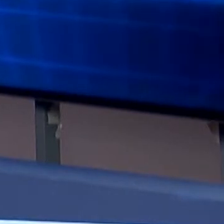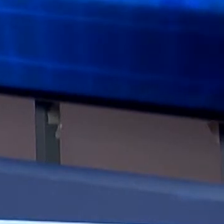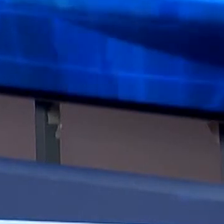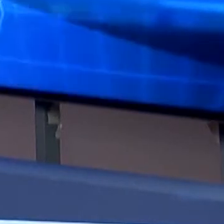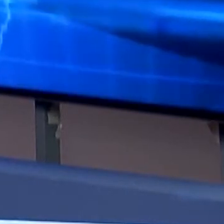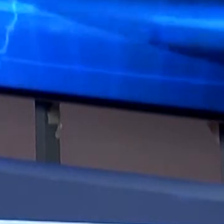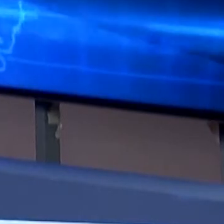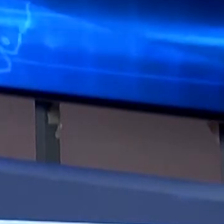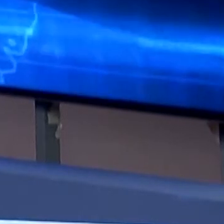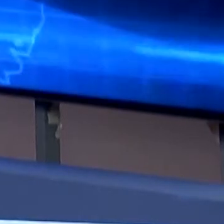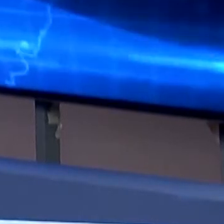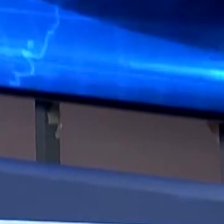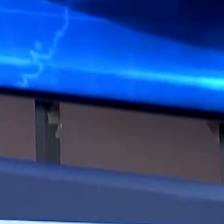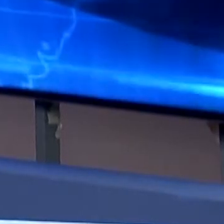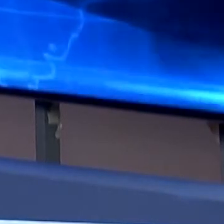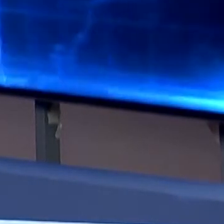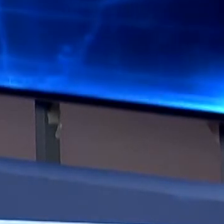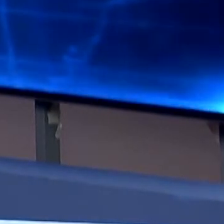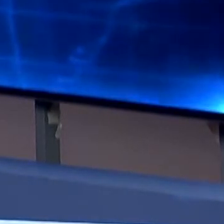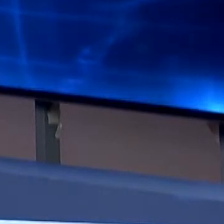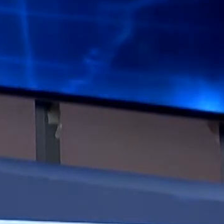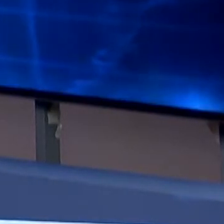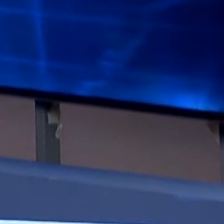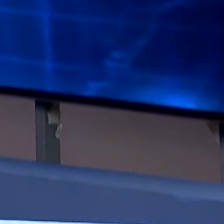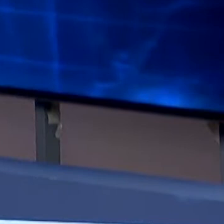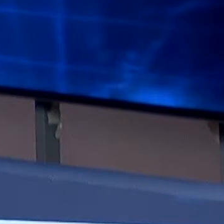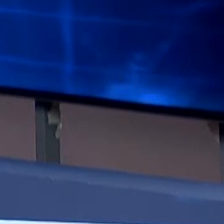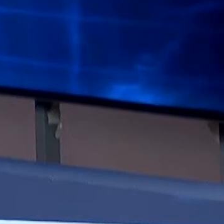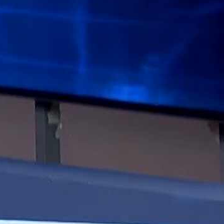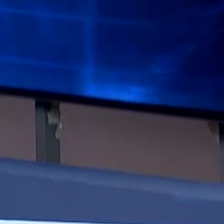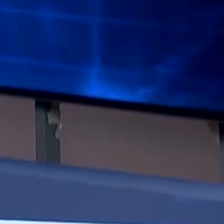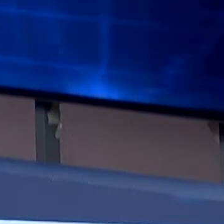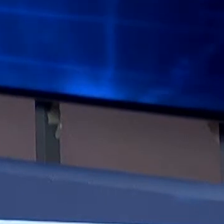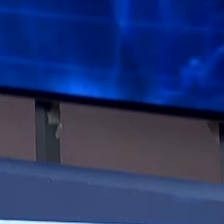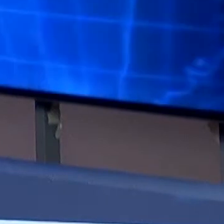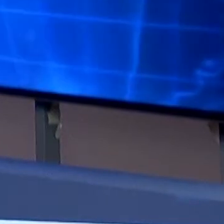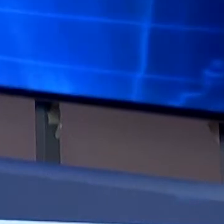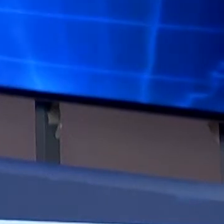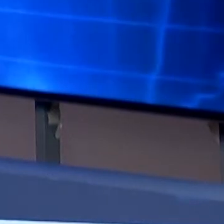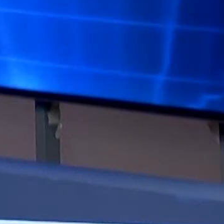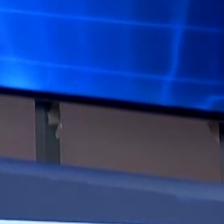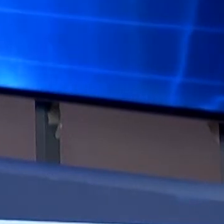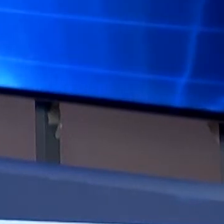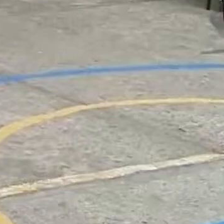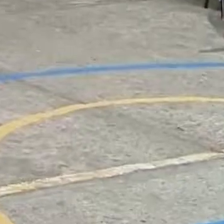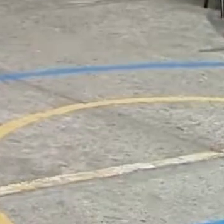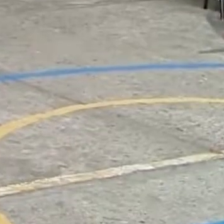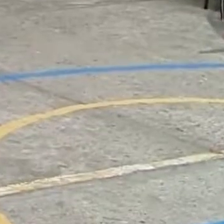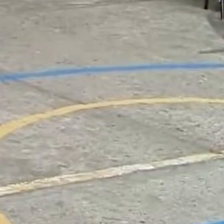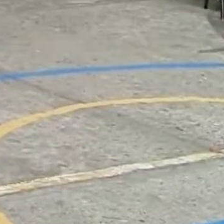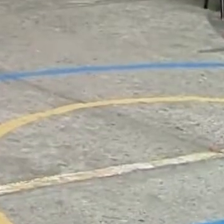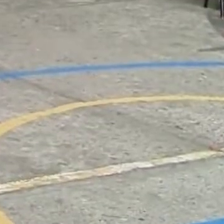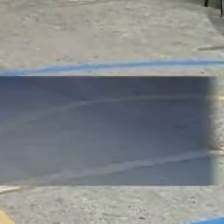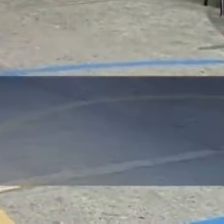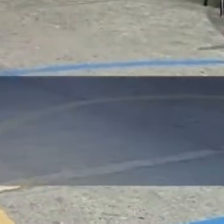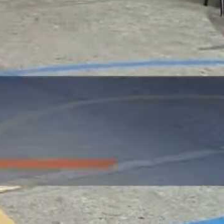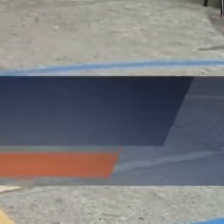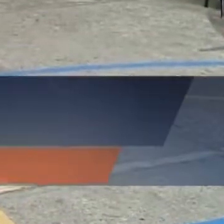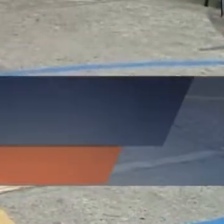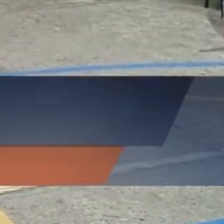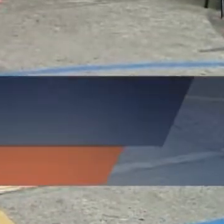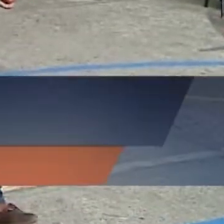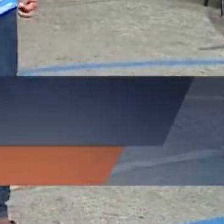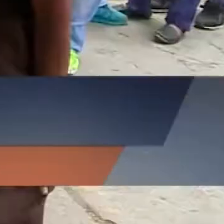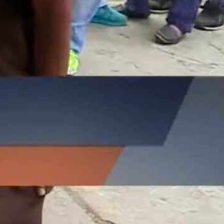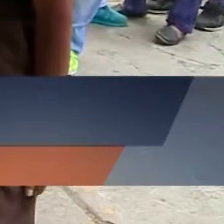Universidad Javeriana organizó un foro sobre las elecciones y su impacto en la ciudadanía. Con un abstencionismo de más